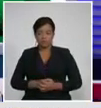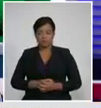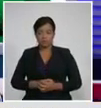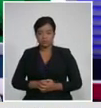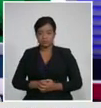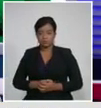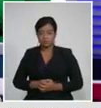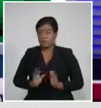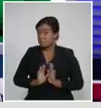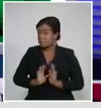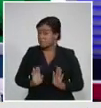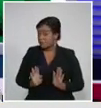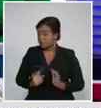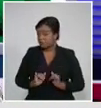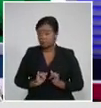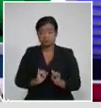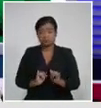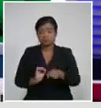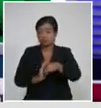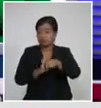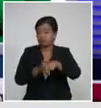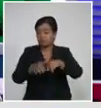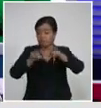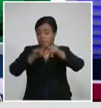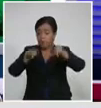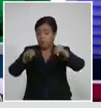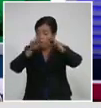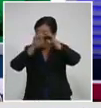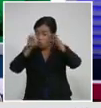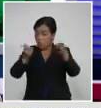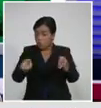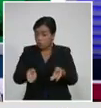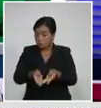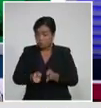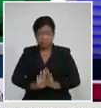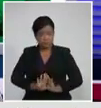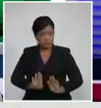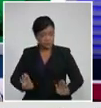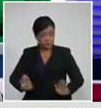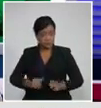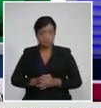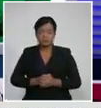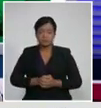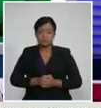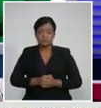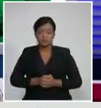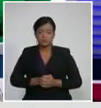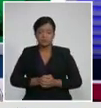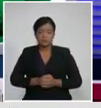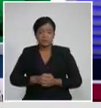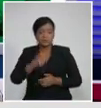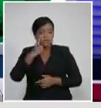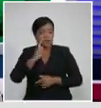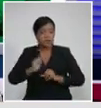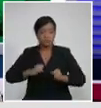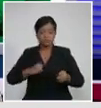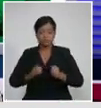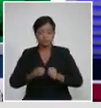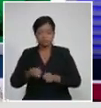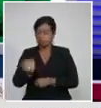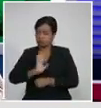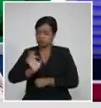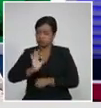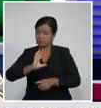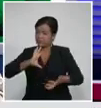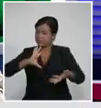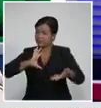aquí la situación epidemiológica de Cuba y el mundo, y realmente todavía muy compleja, aunque